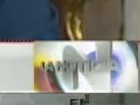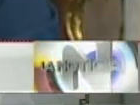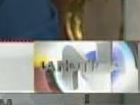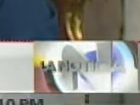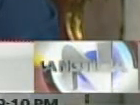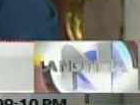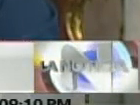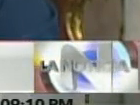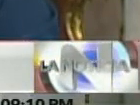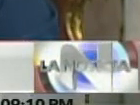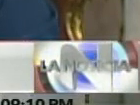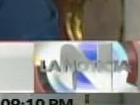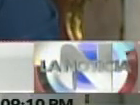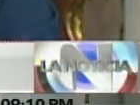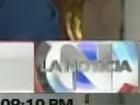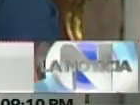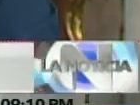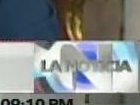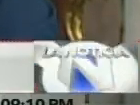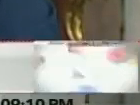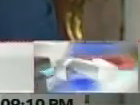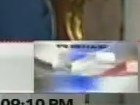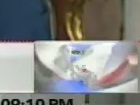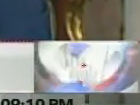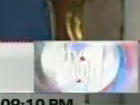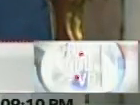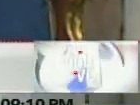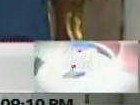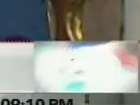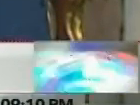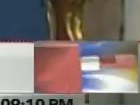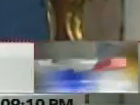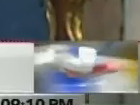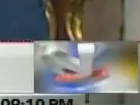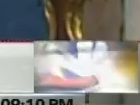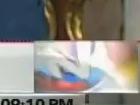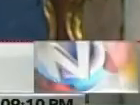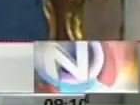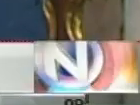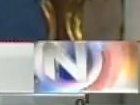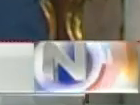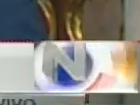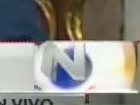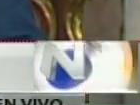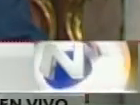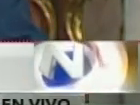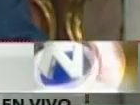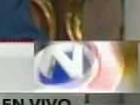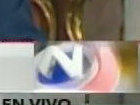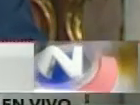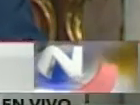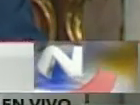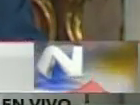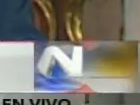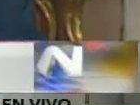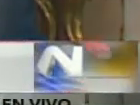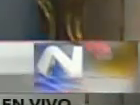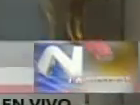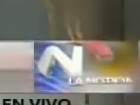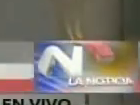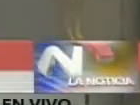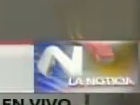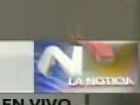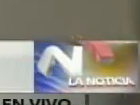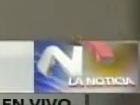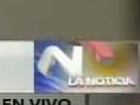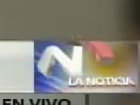cebolla, aunque no me guste. Todo, podemos producir todo. Es un milagro que tenemos que crear y solo la revolución